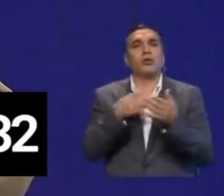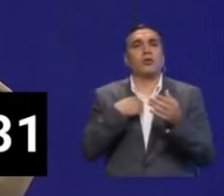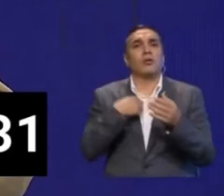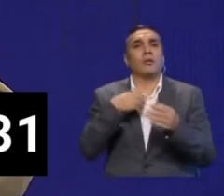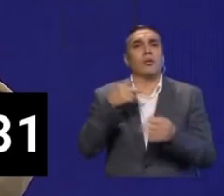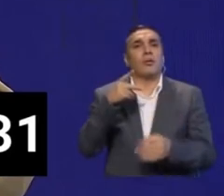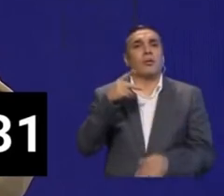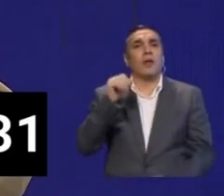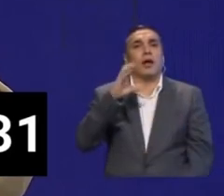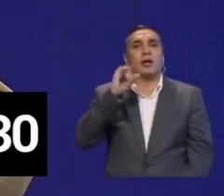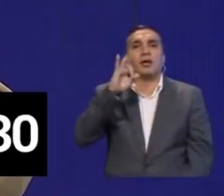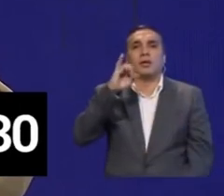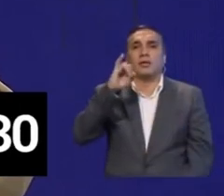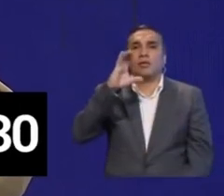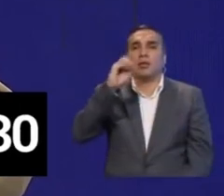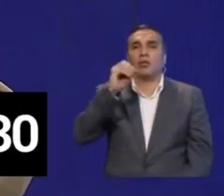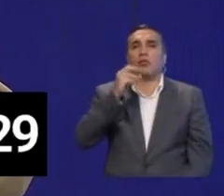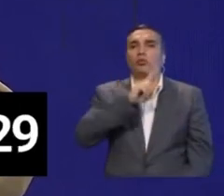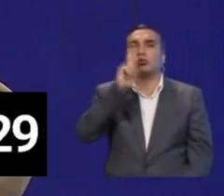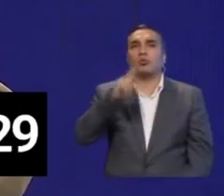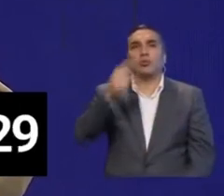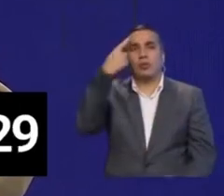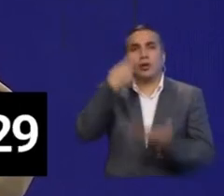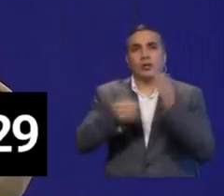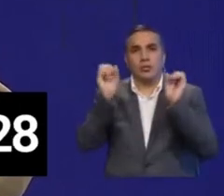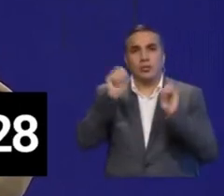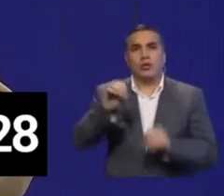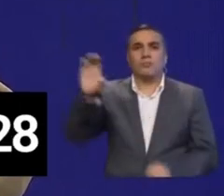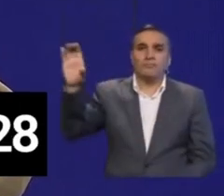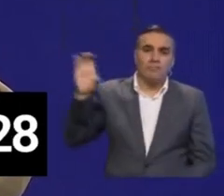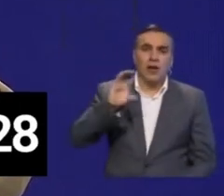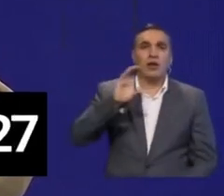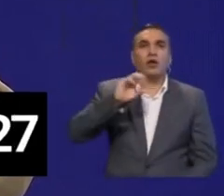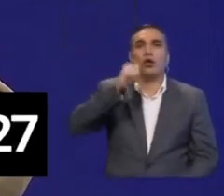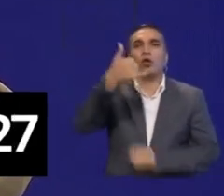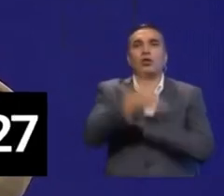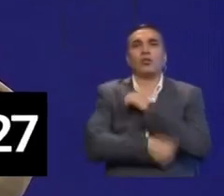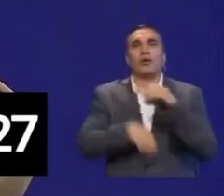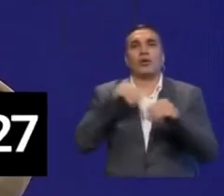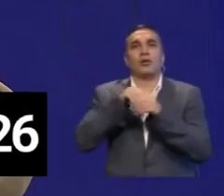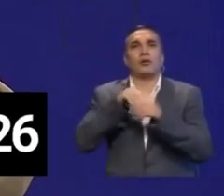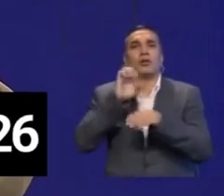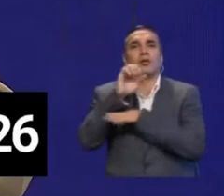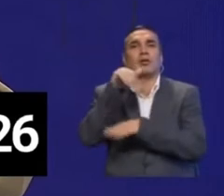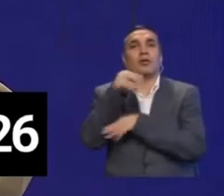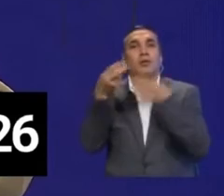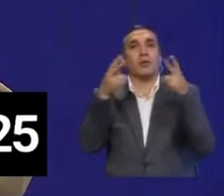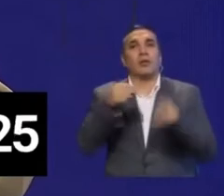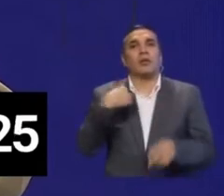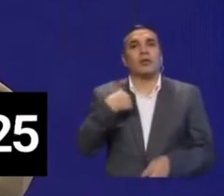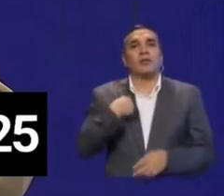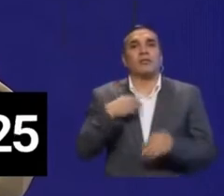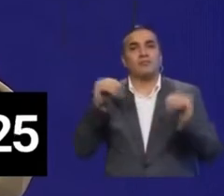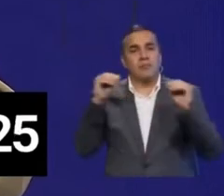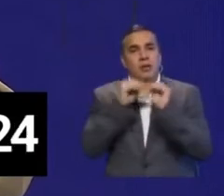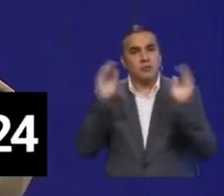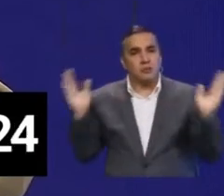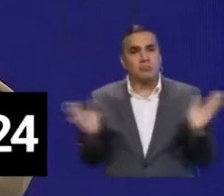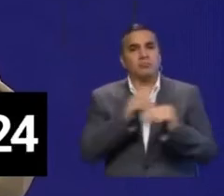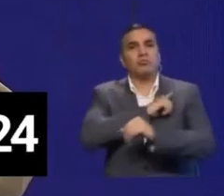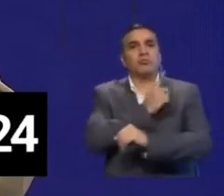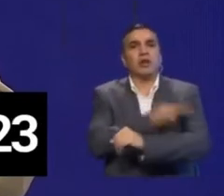Sur para poder traer la mayor inversión en la región. Y a la vez debemos potencializar